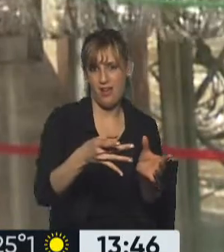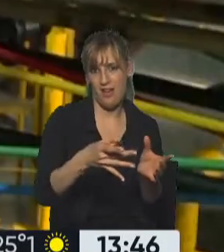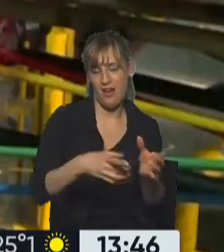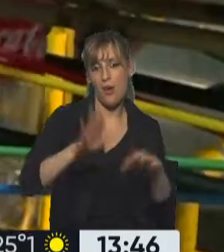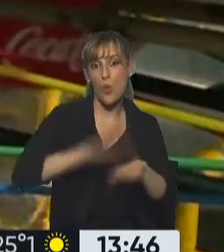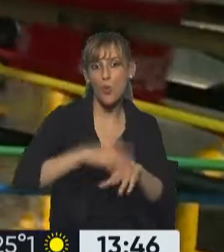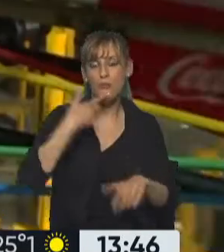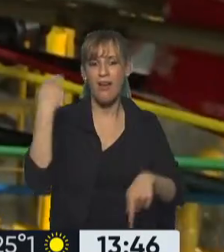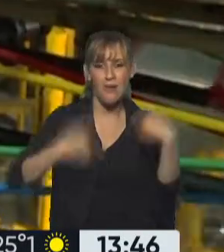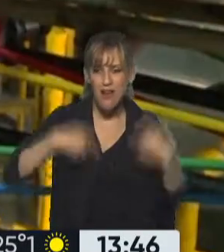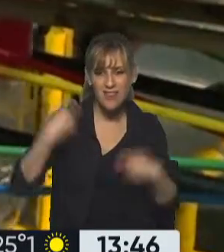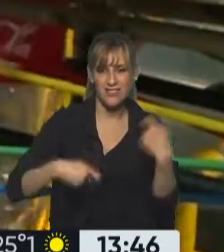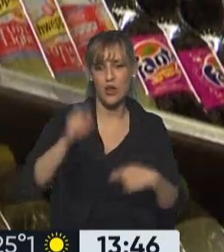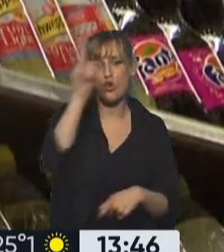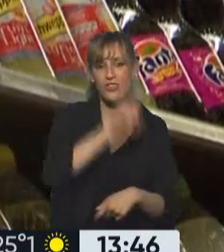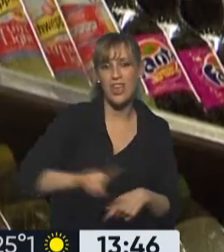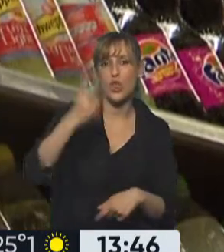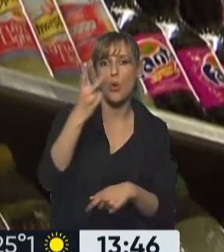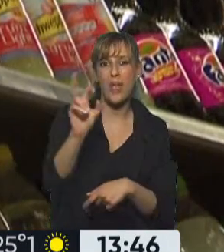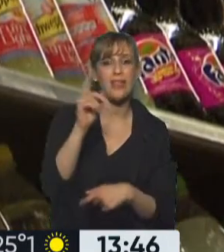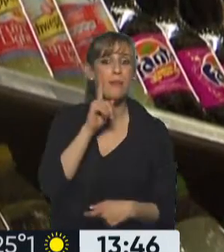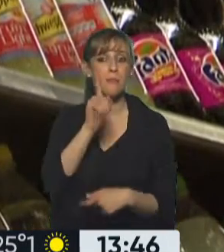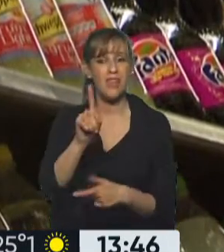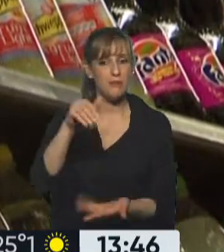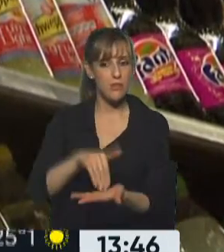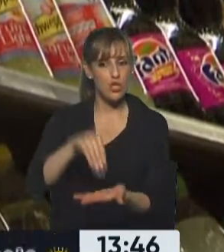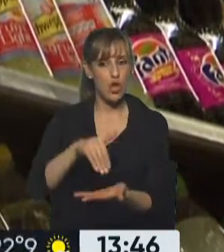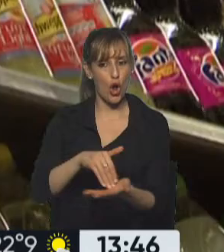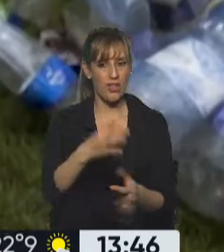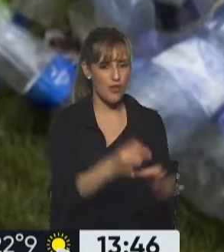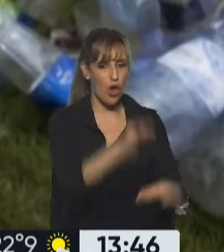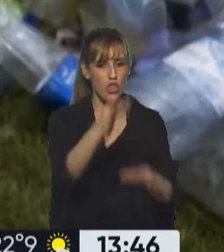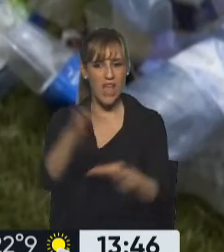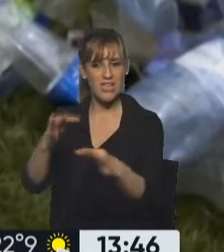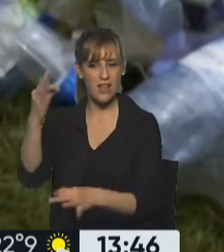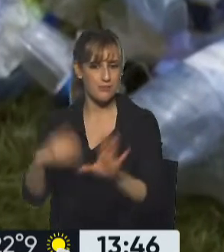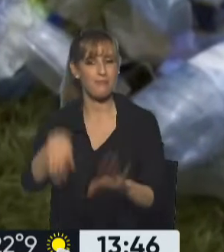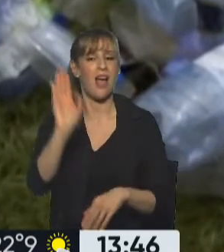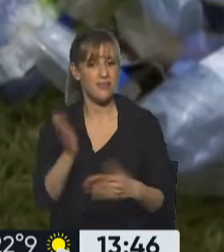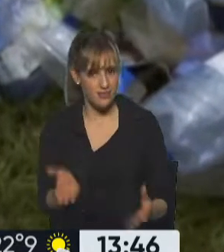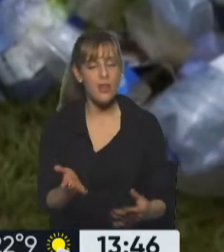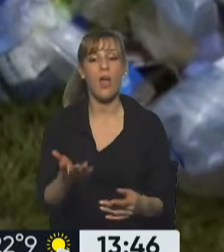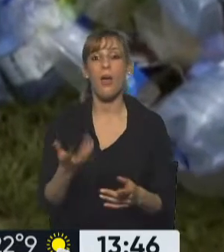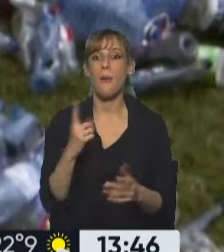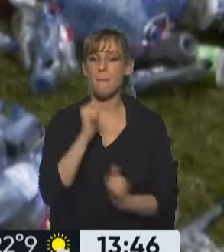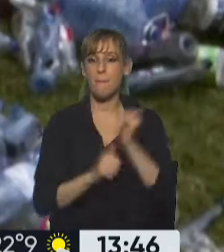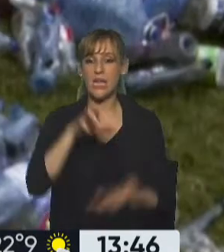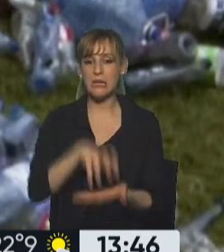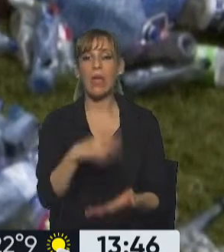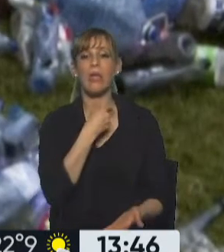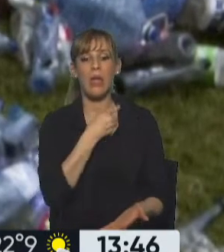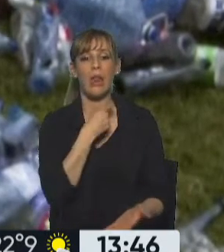de botellas de un solo uso. Un daño que la empresa pretende compensar con fondos por $600 millones para financiar